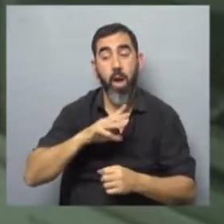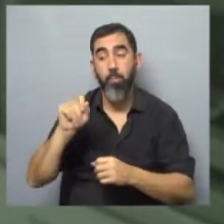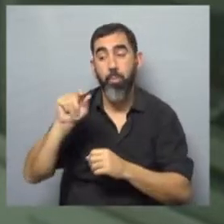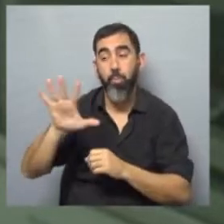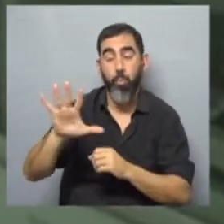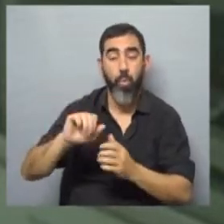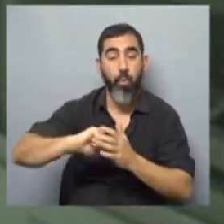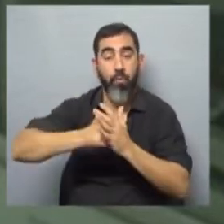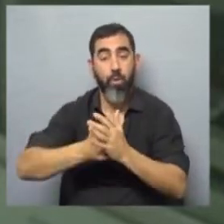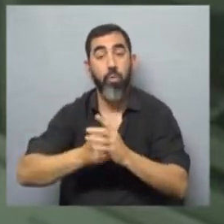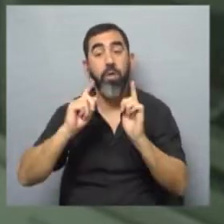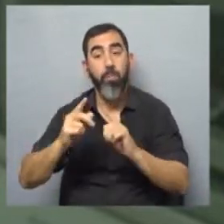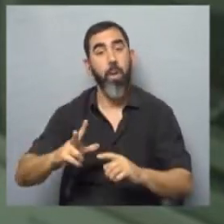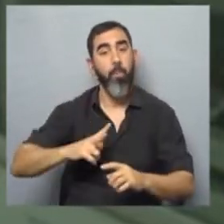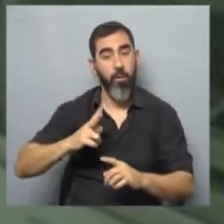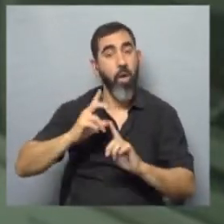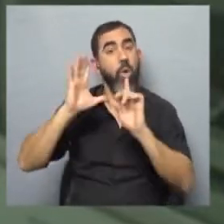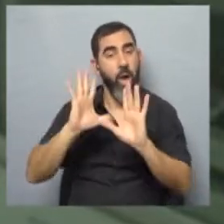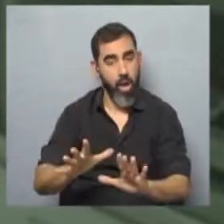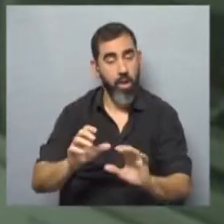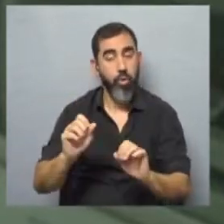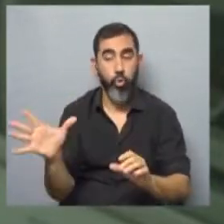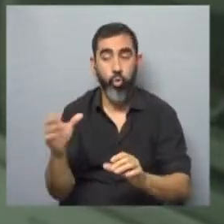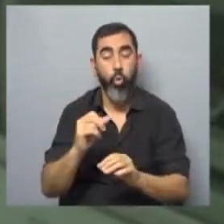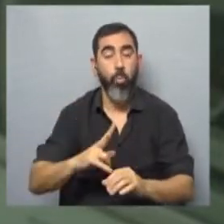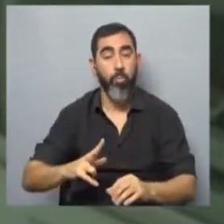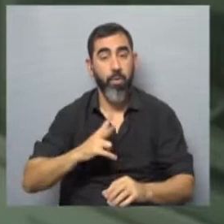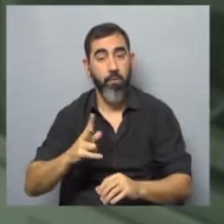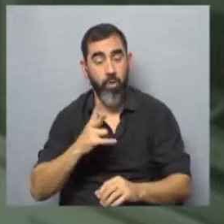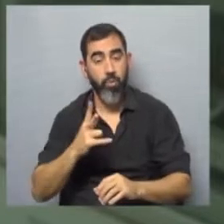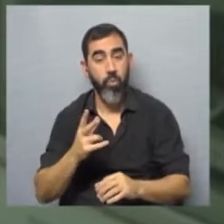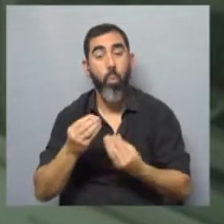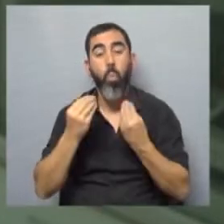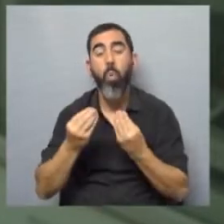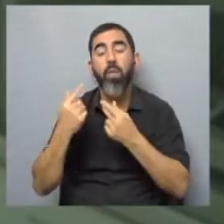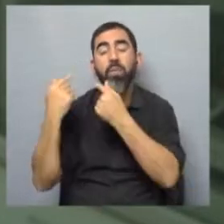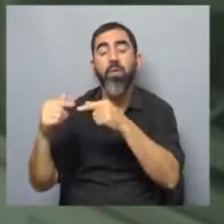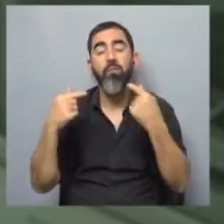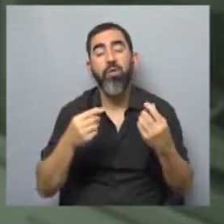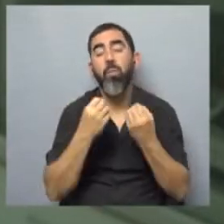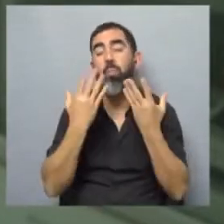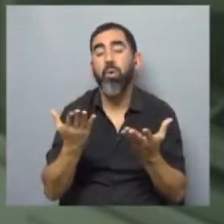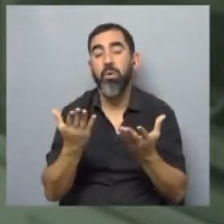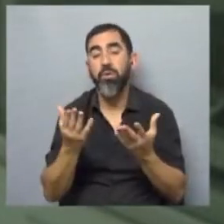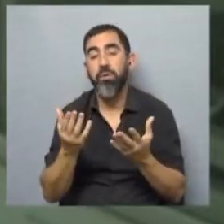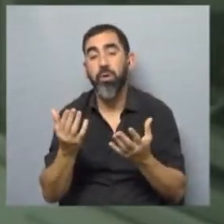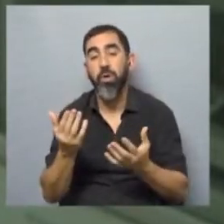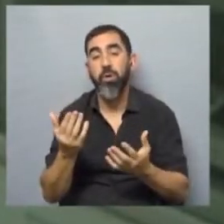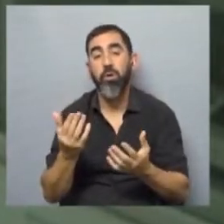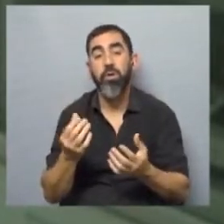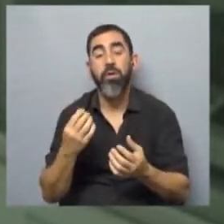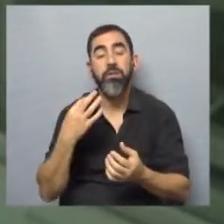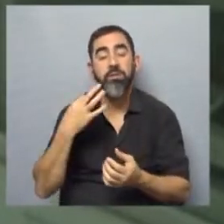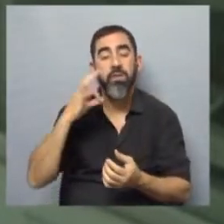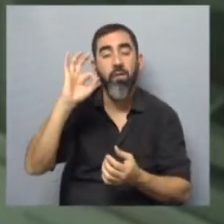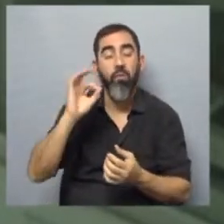propio banco de sangre, y bancos de sangre privados, totalmente privados. ¿Cuál es la gran diferencia? Que ninguno, a no ser el banco